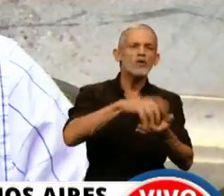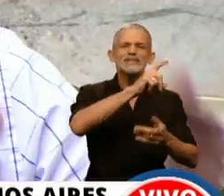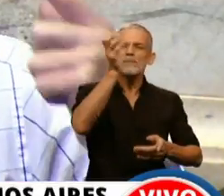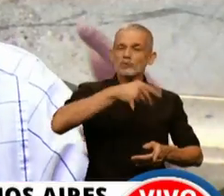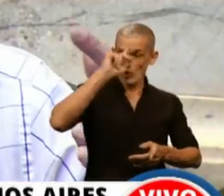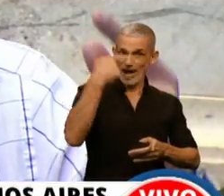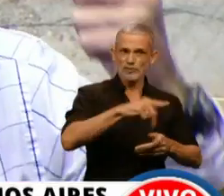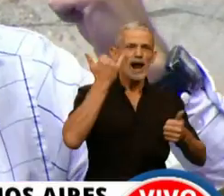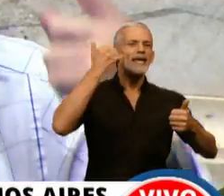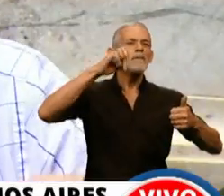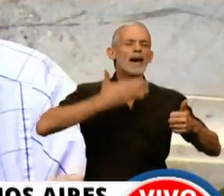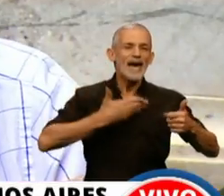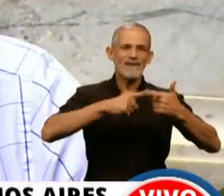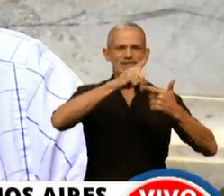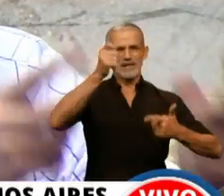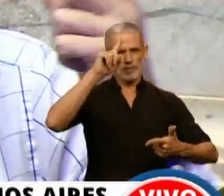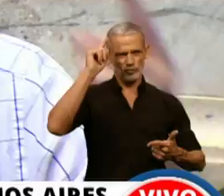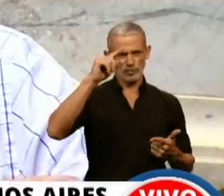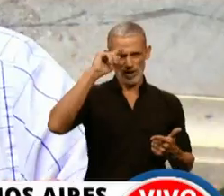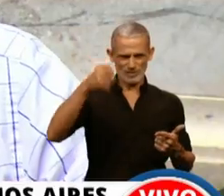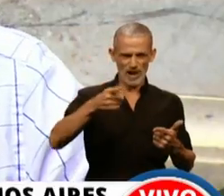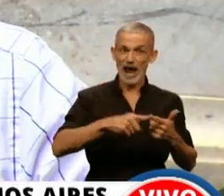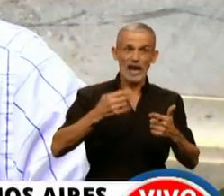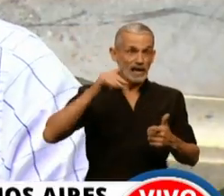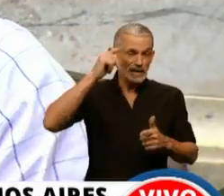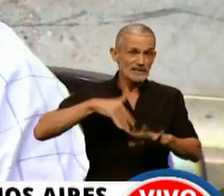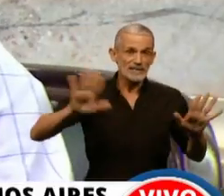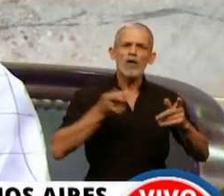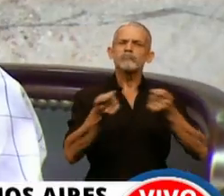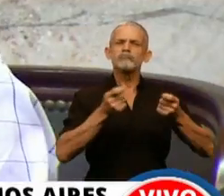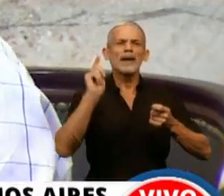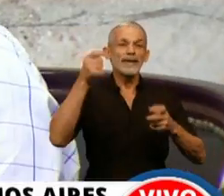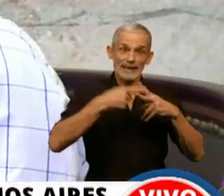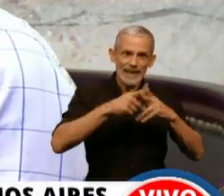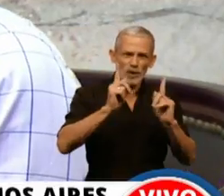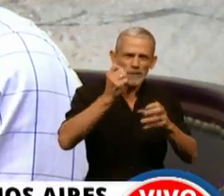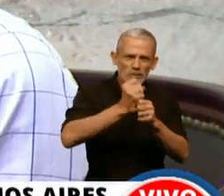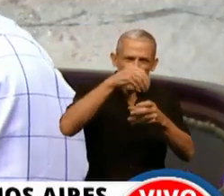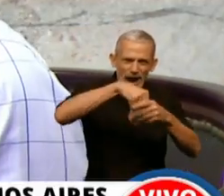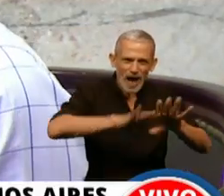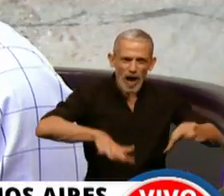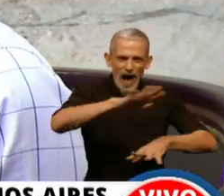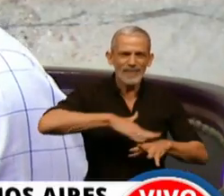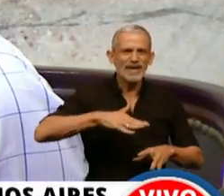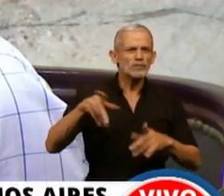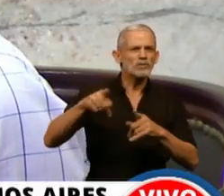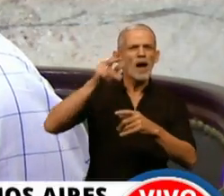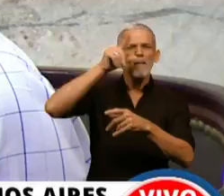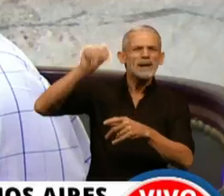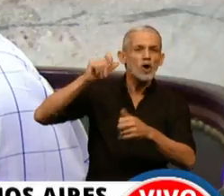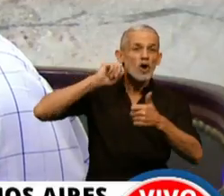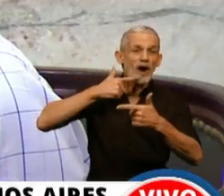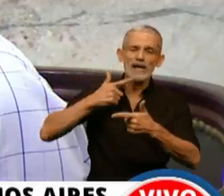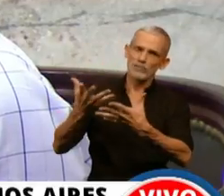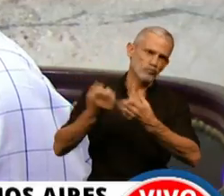nacional y pf 100% nacional estatal bajo control de técnicos y trabajadores nacionalizar el petróleo de